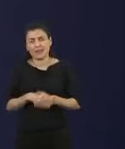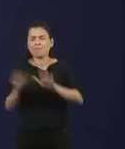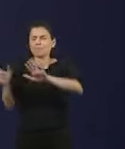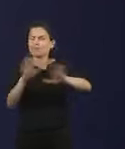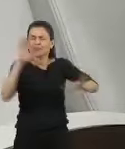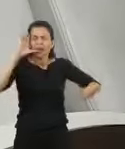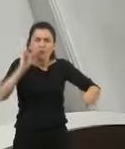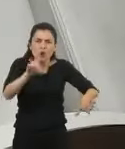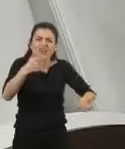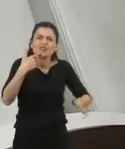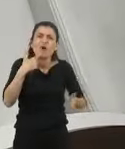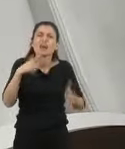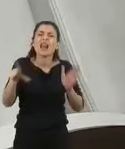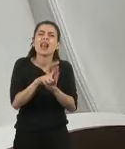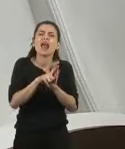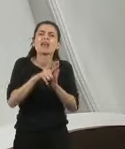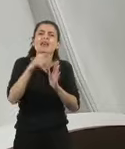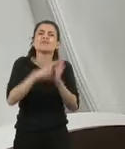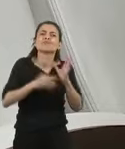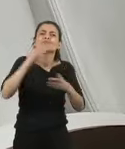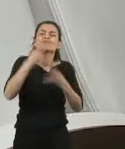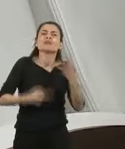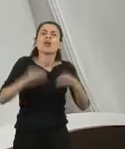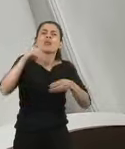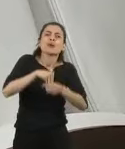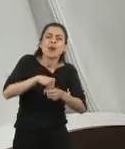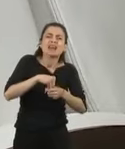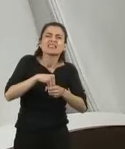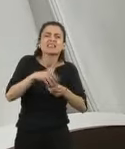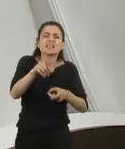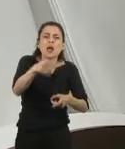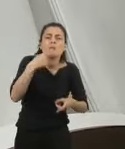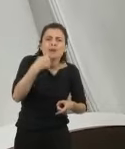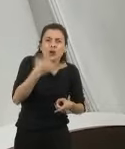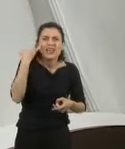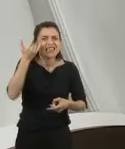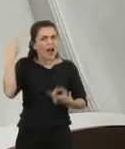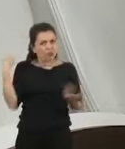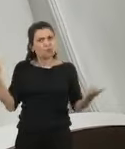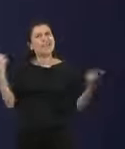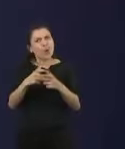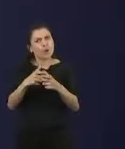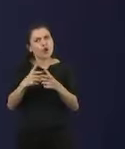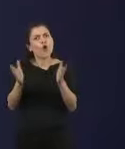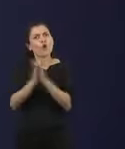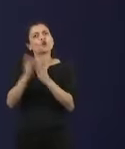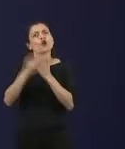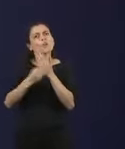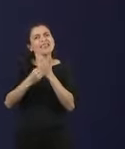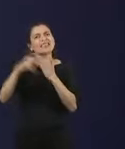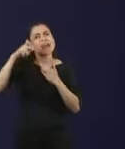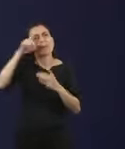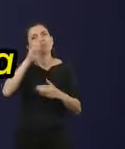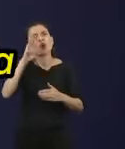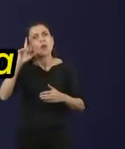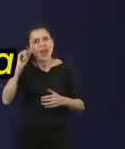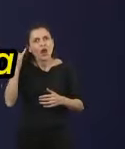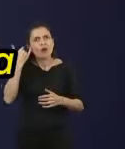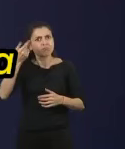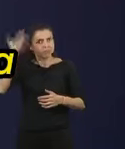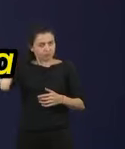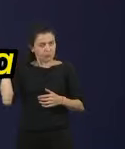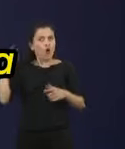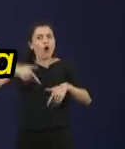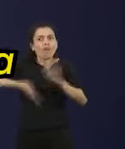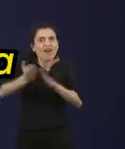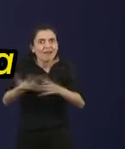va a haber No si hubo o habrá reunión entre el presidente y la ministra en esta semana Ah Bueno de hecho ayer se estuvieron